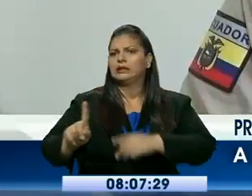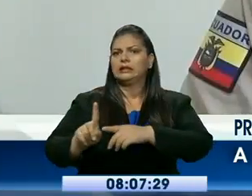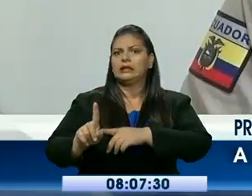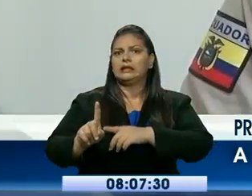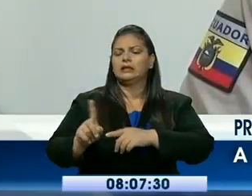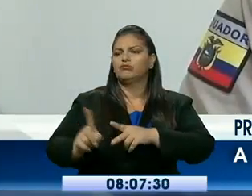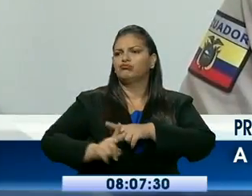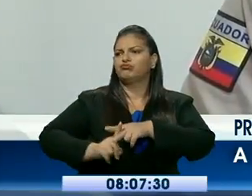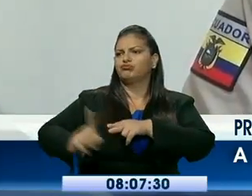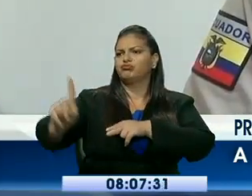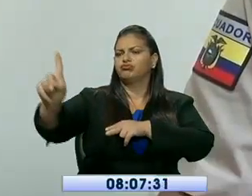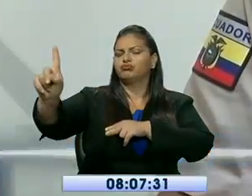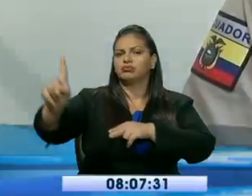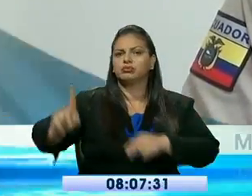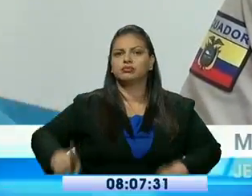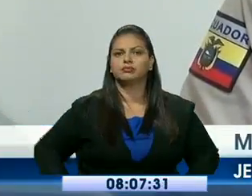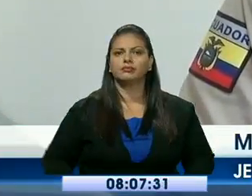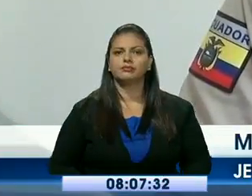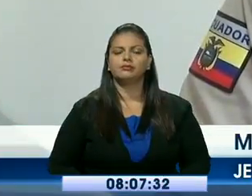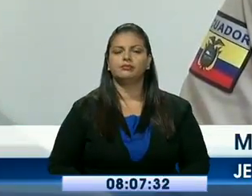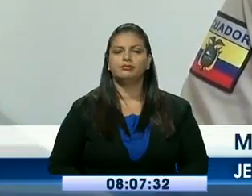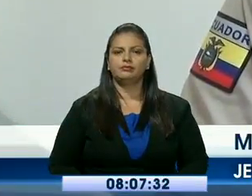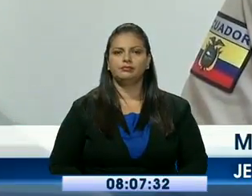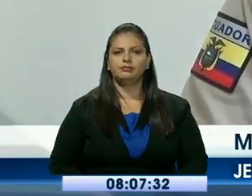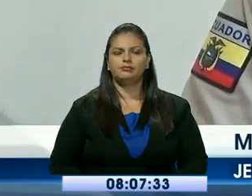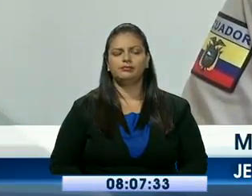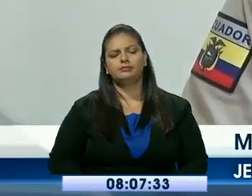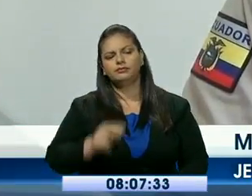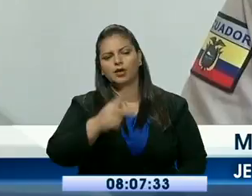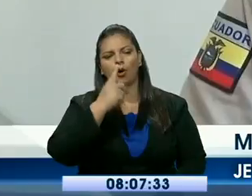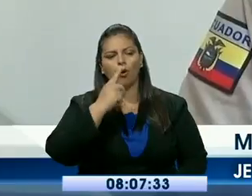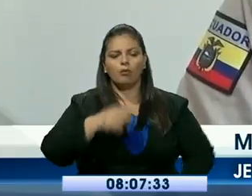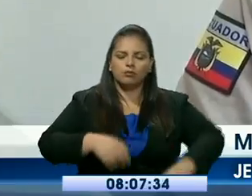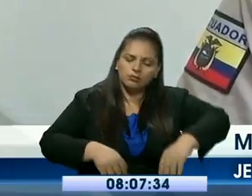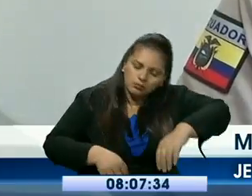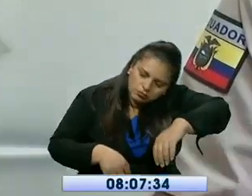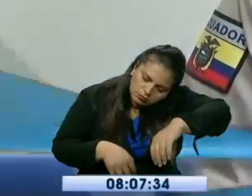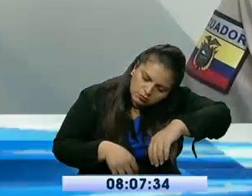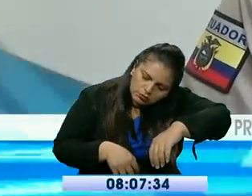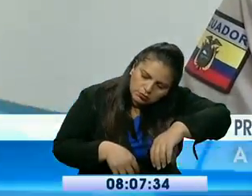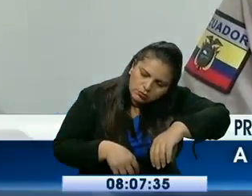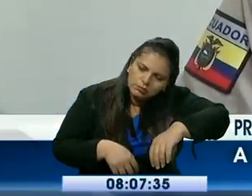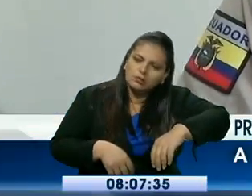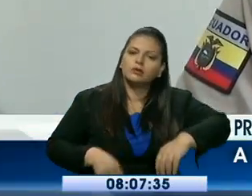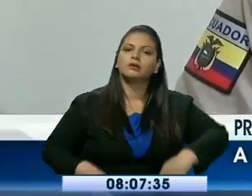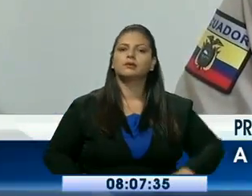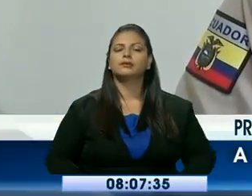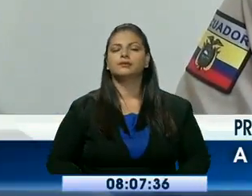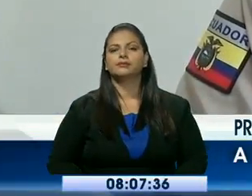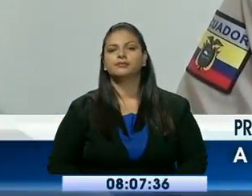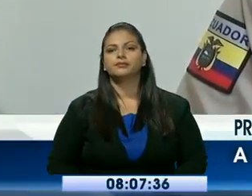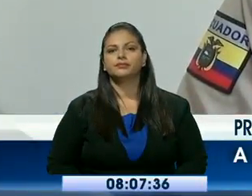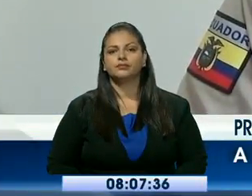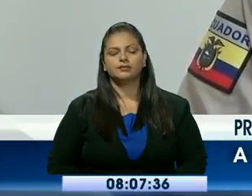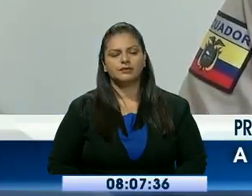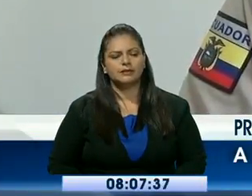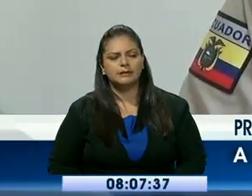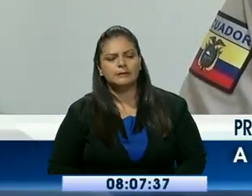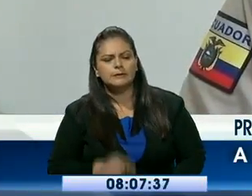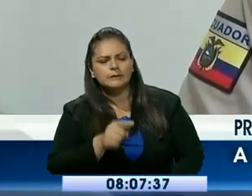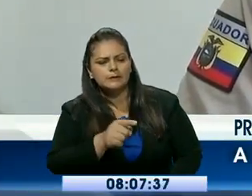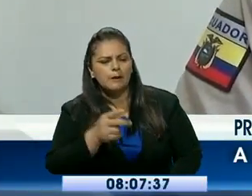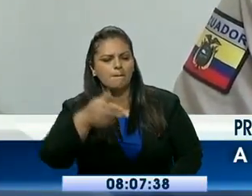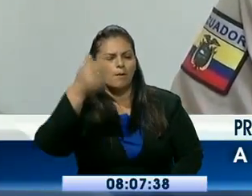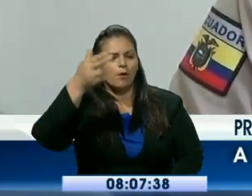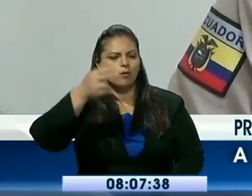desconocido. Se encontraba en posición de cúbito ventral con varios impactos